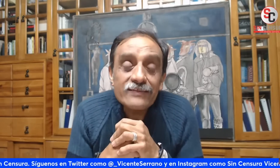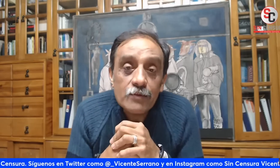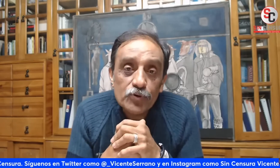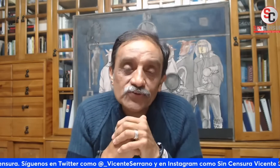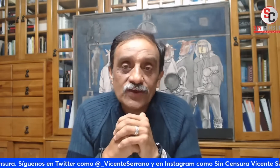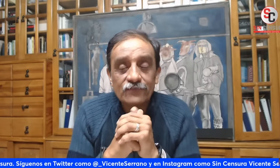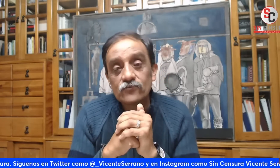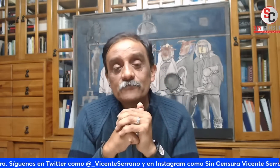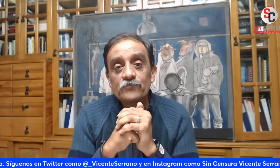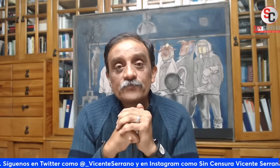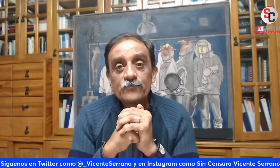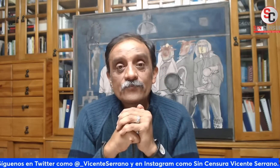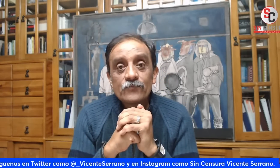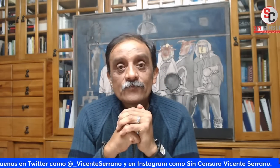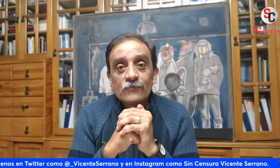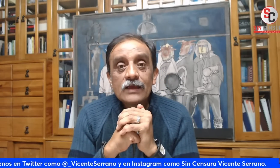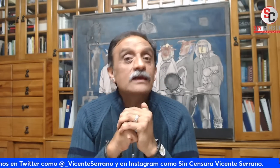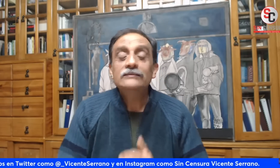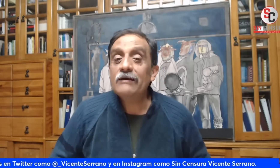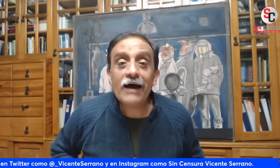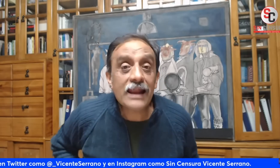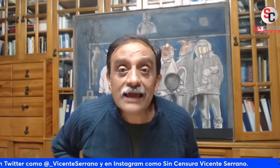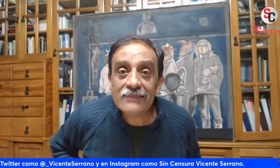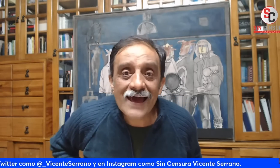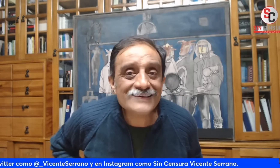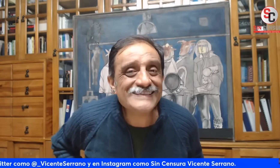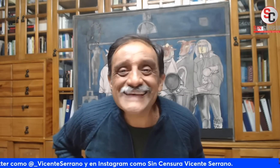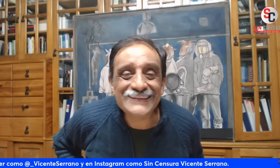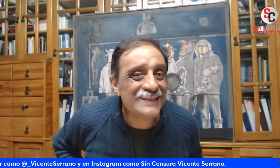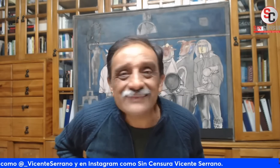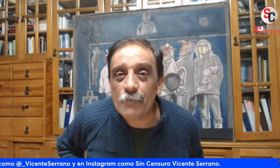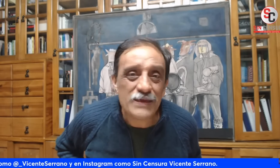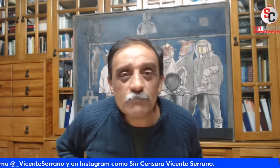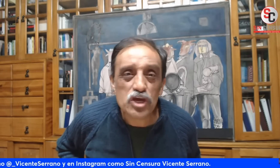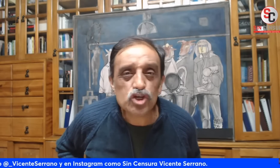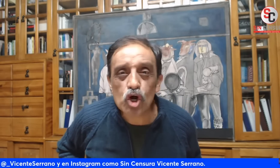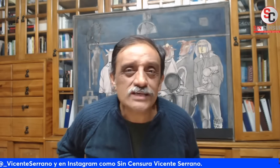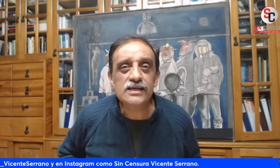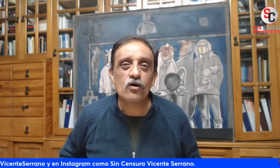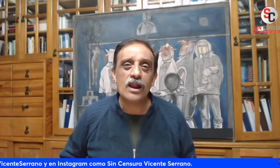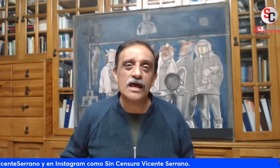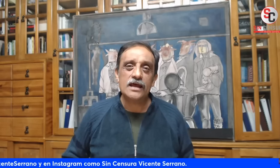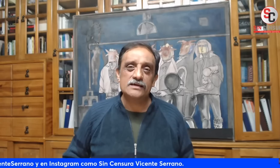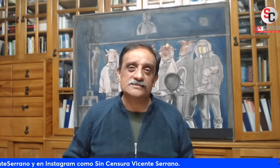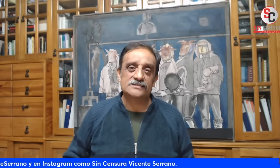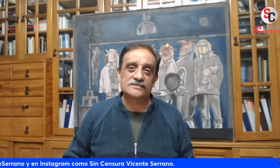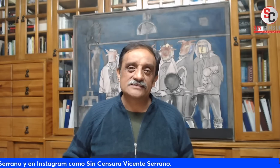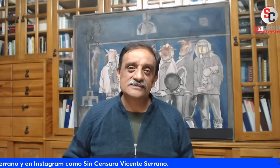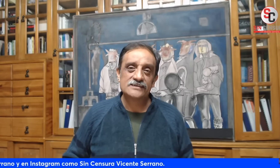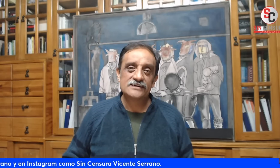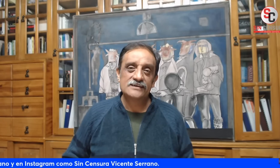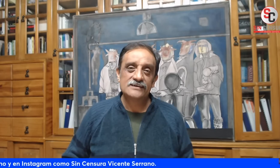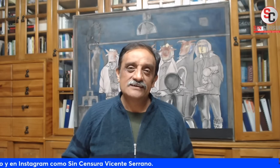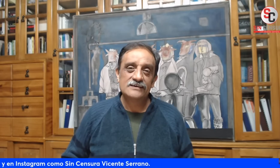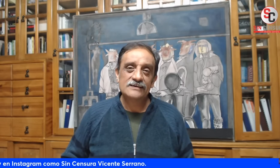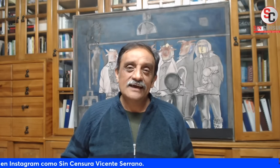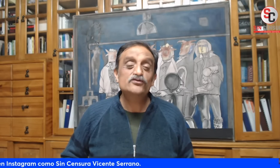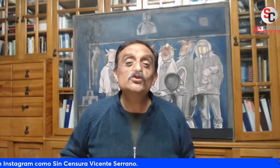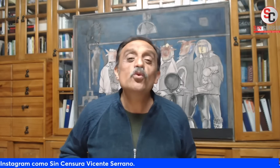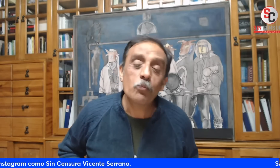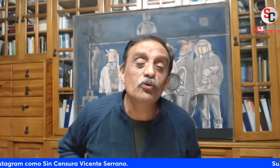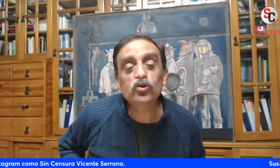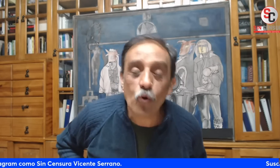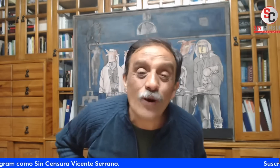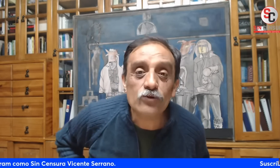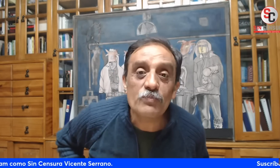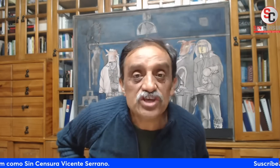un 30%, te van a quedar 70,000 millones de dólares. Eso